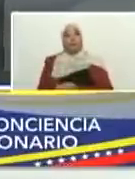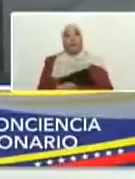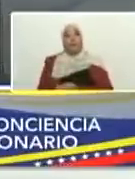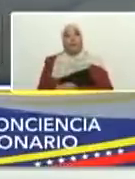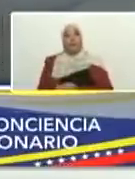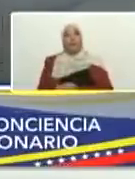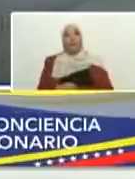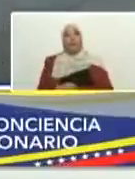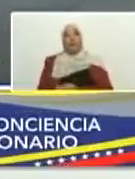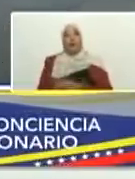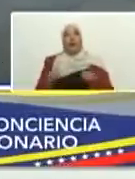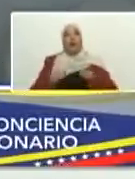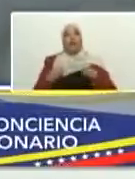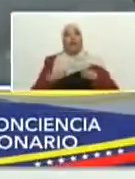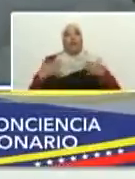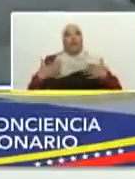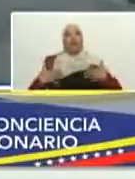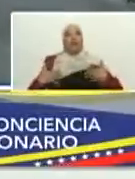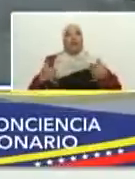Una vida sana, ¿vale?